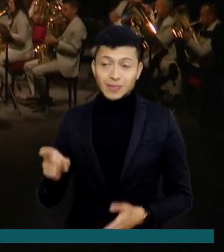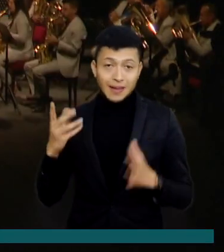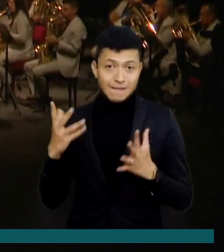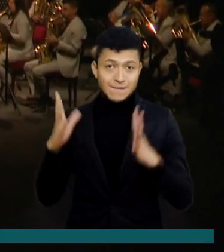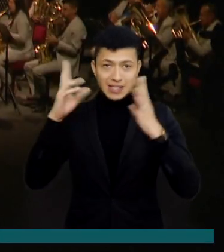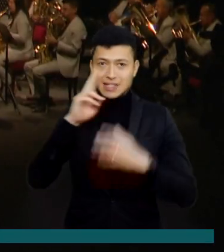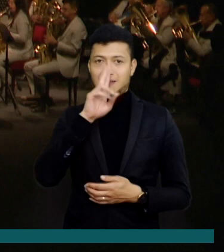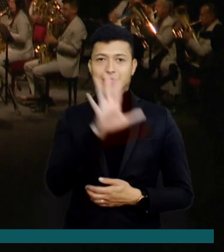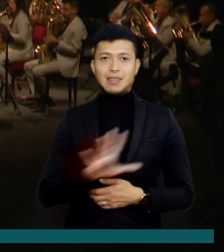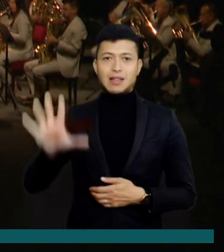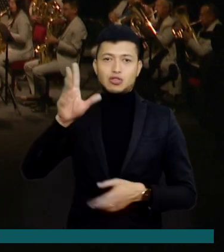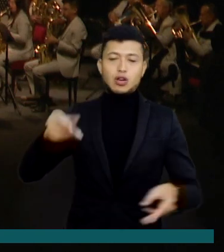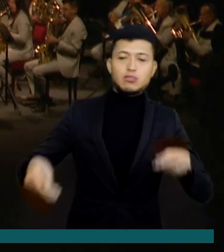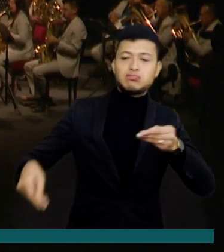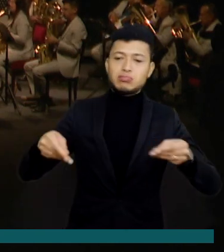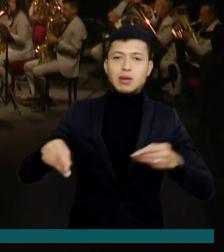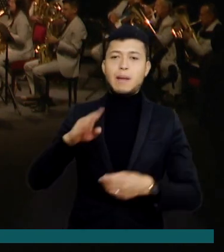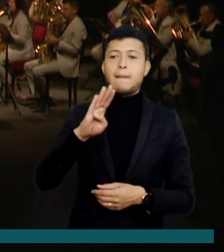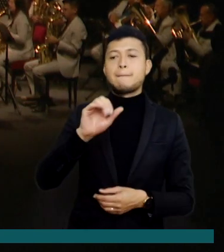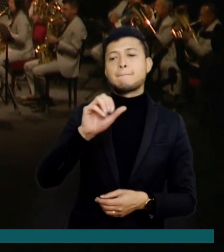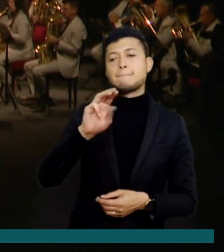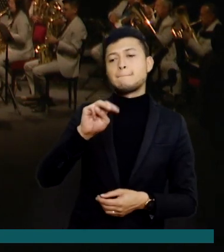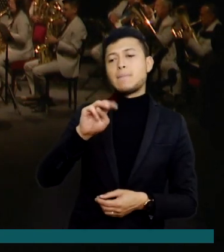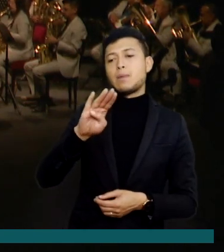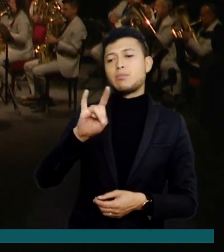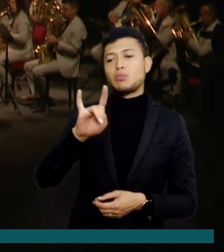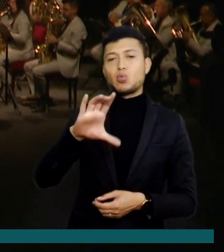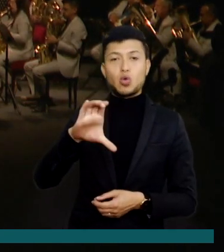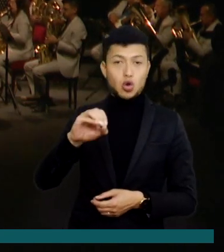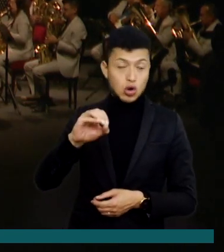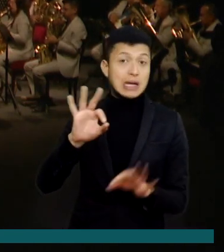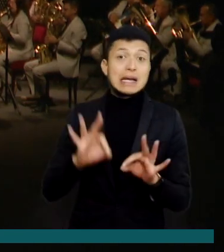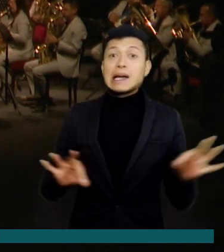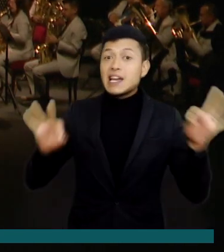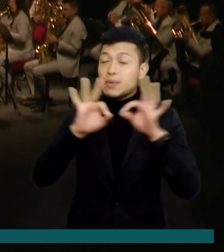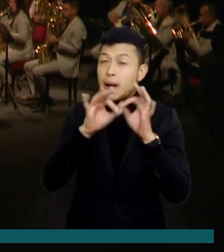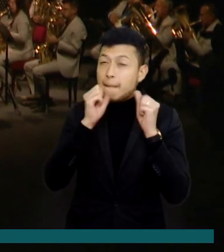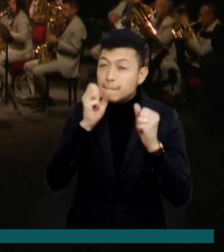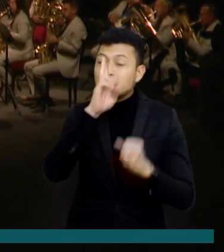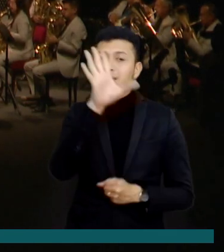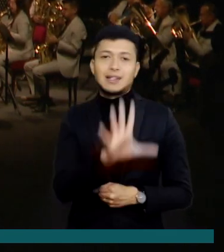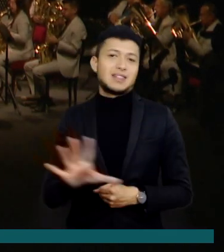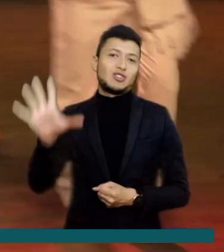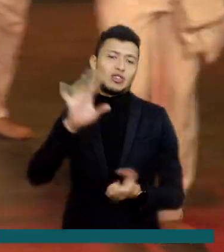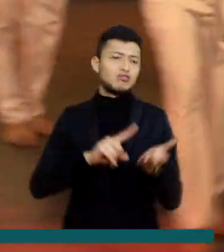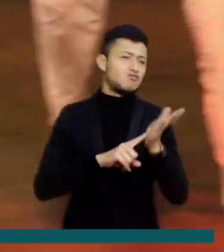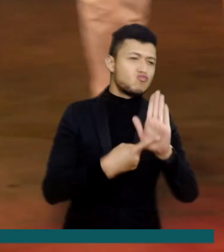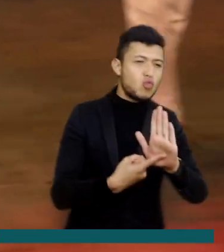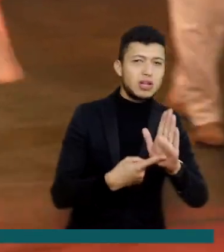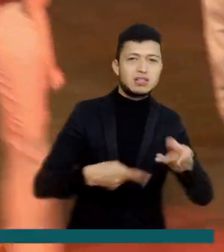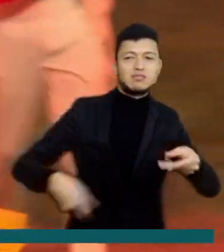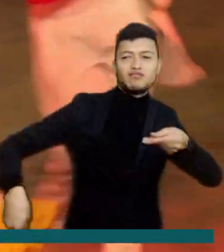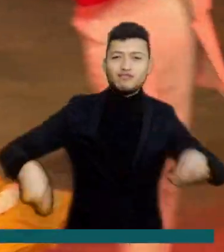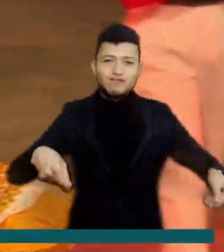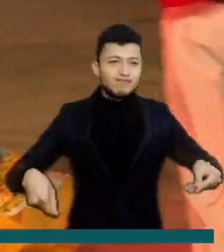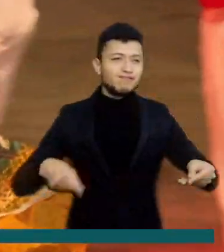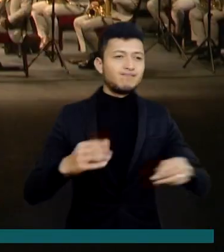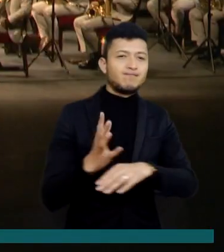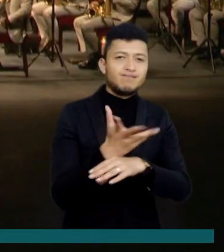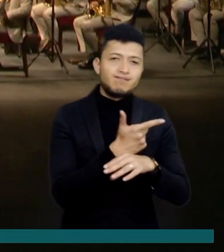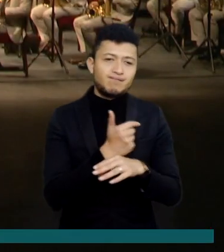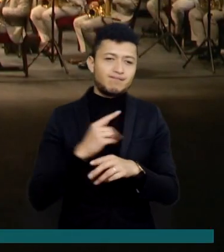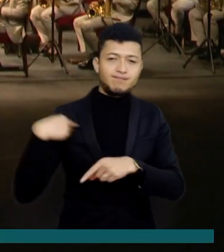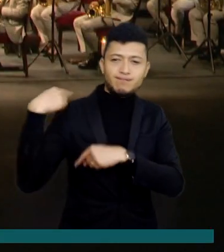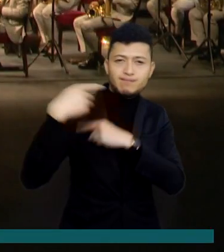El Festival Nacional del Bambuco es considerado como uno de los más importantes del país, con muestras folclóricas que rescatan la